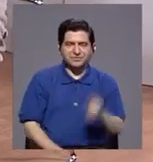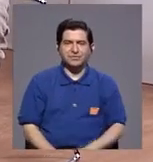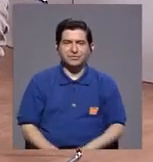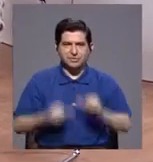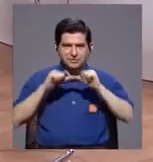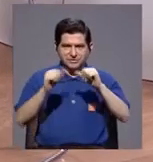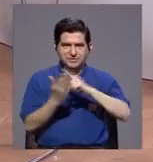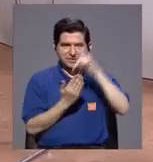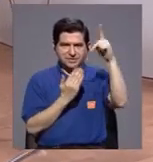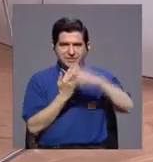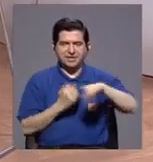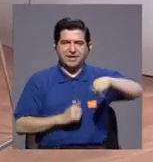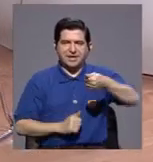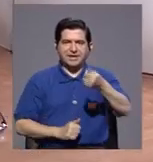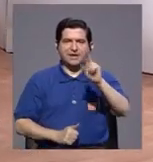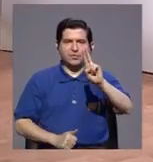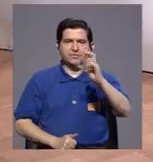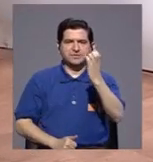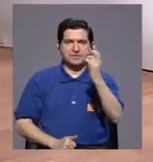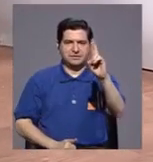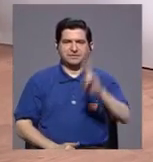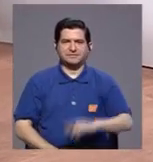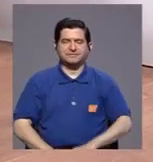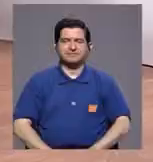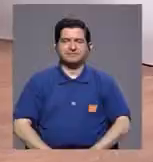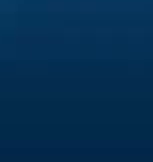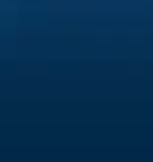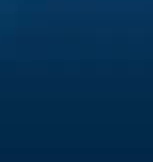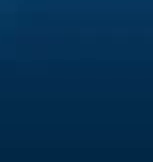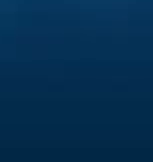continúen con la programación de canal user